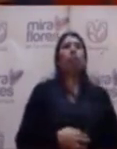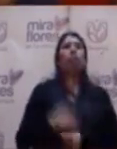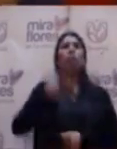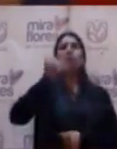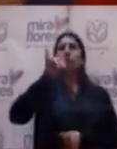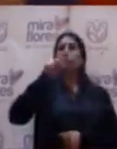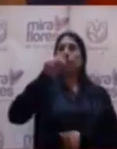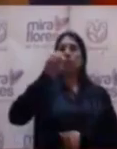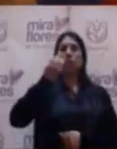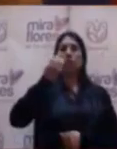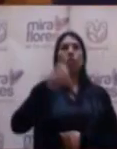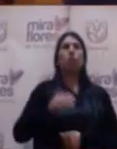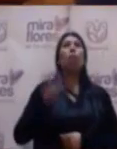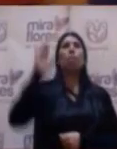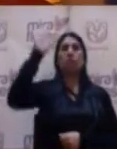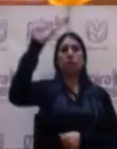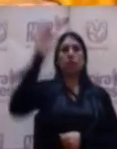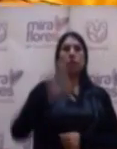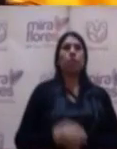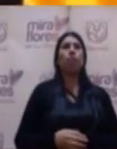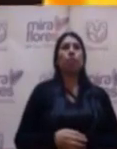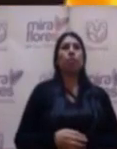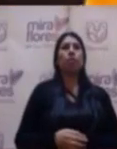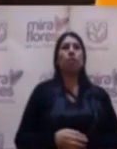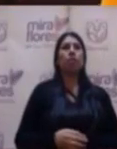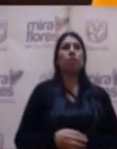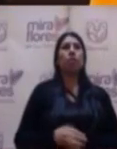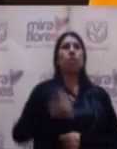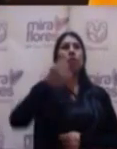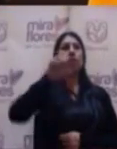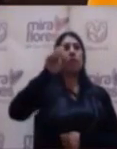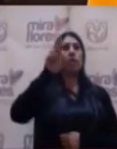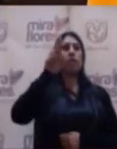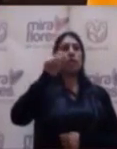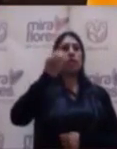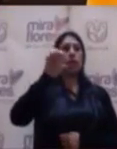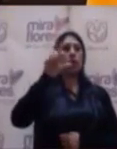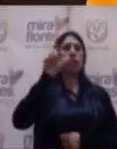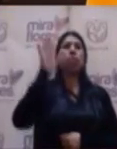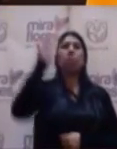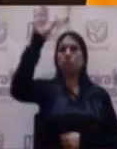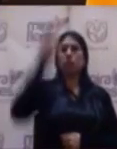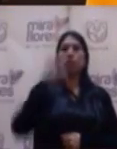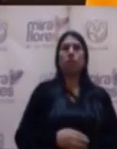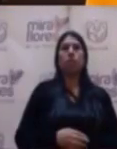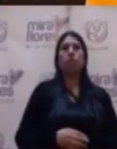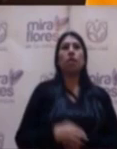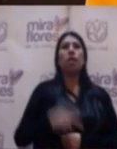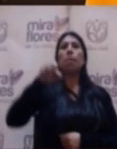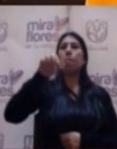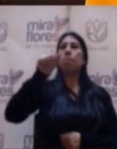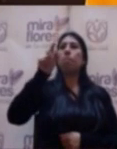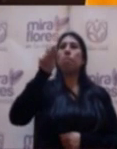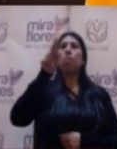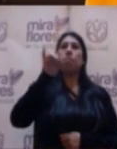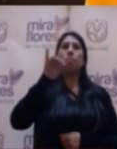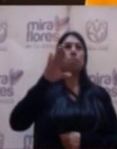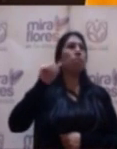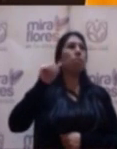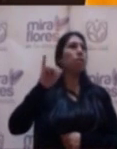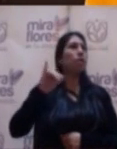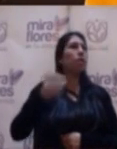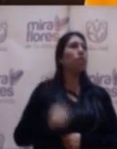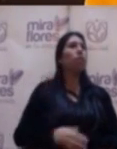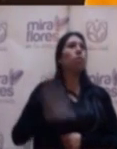Señor Gino Costa Santolaya. Presente. Señor Israel Orlando Acuña Wong-Coquis. Presente. Señora Patricia María del Río